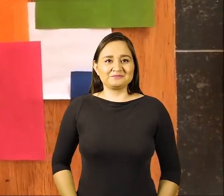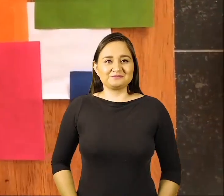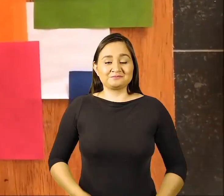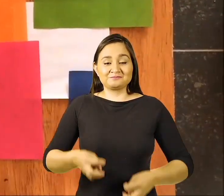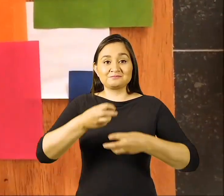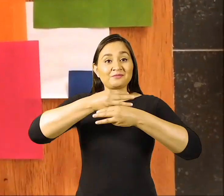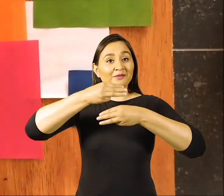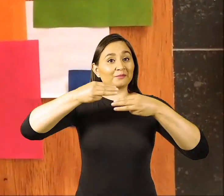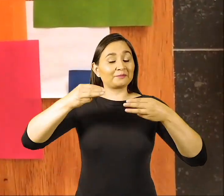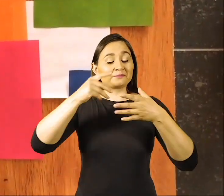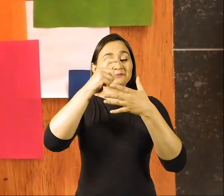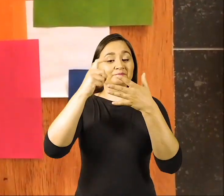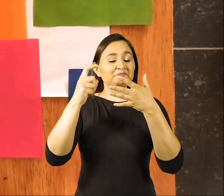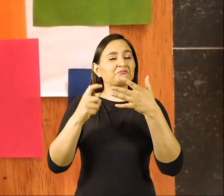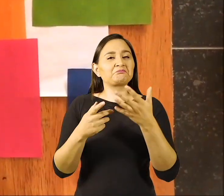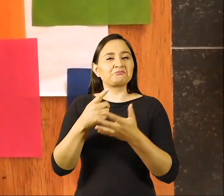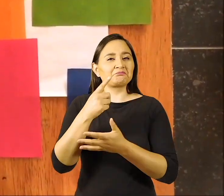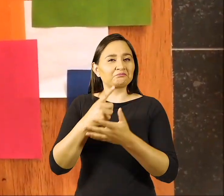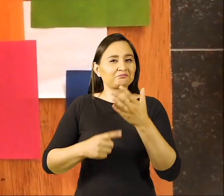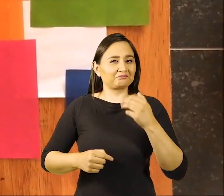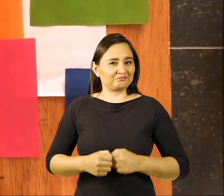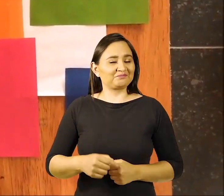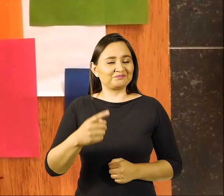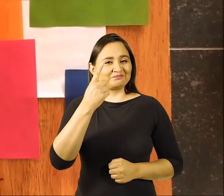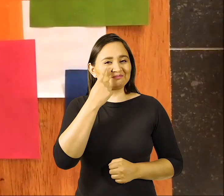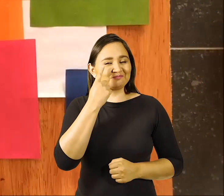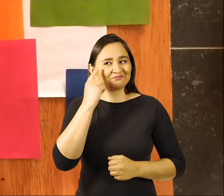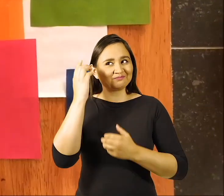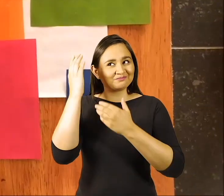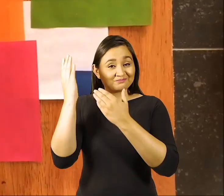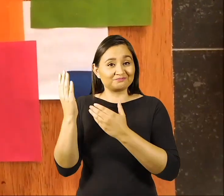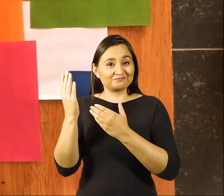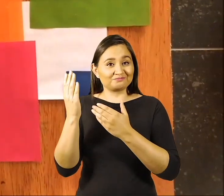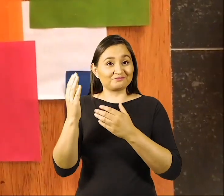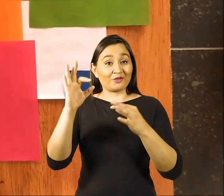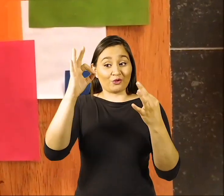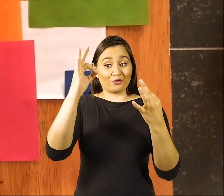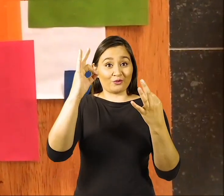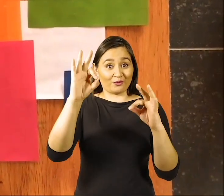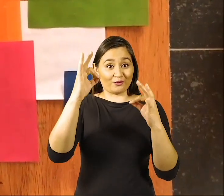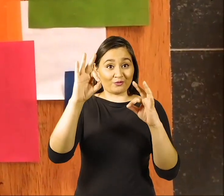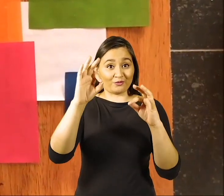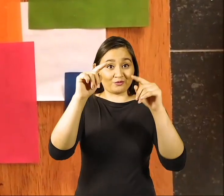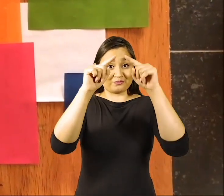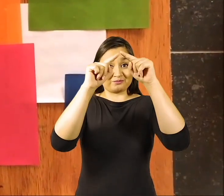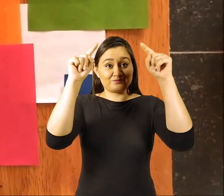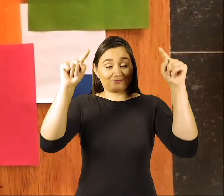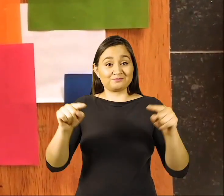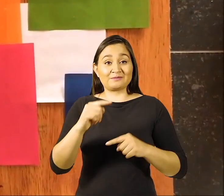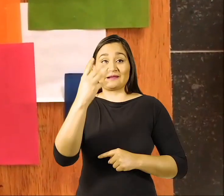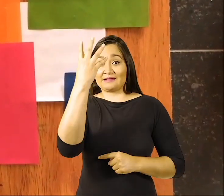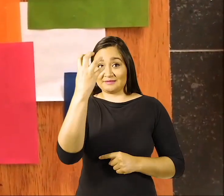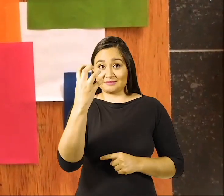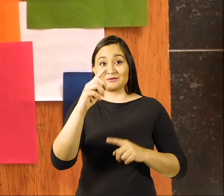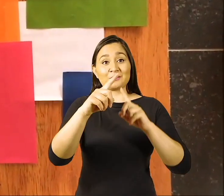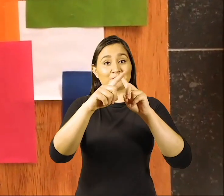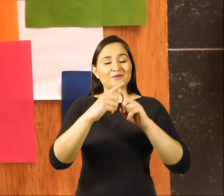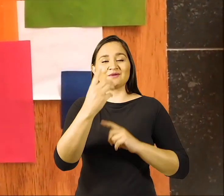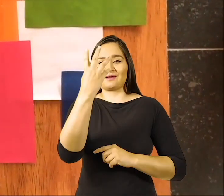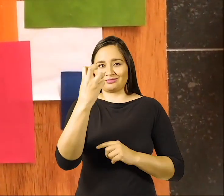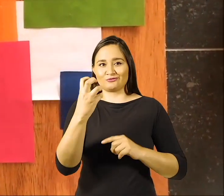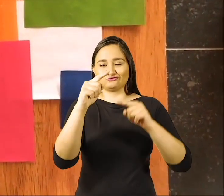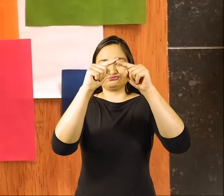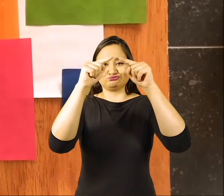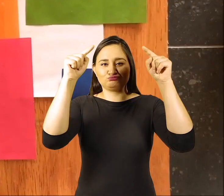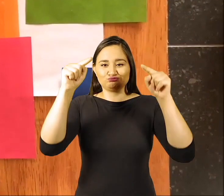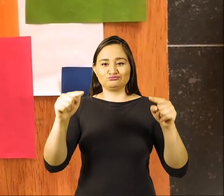necesitamos para realizar nuestro elemento decorativo es una hoja de tipo cuadrado de 14 por 14 centímetros.